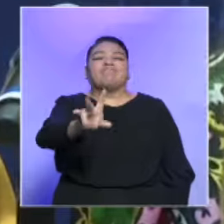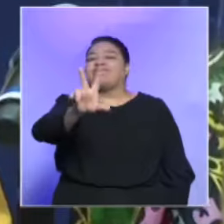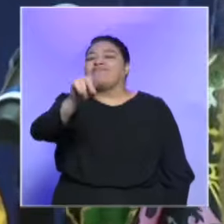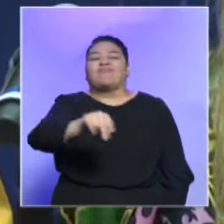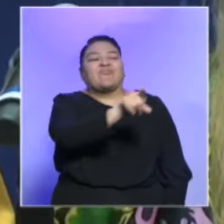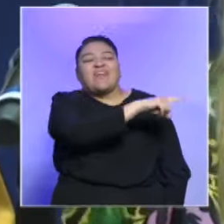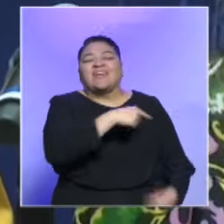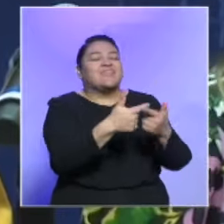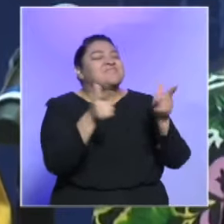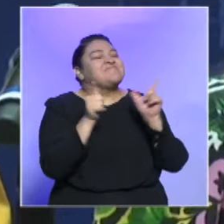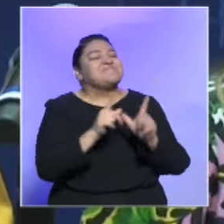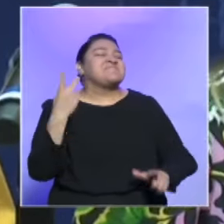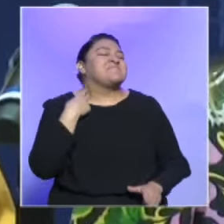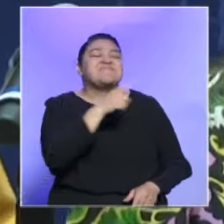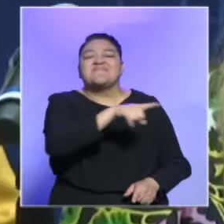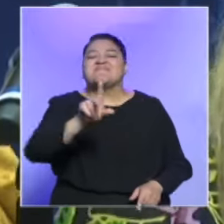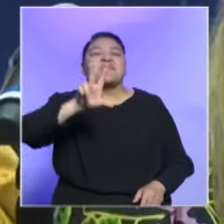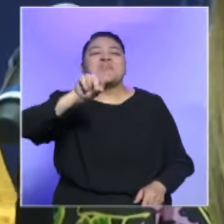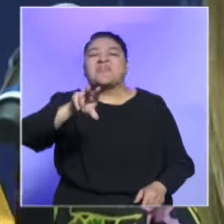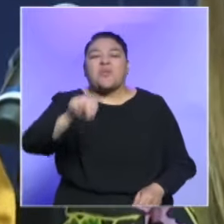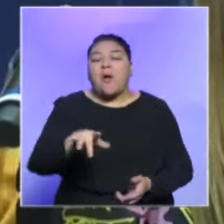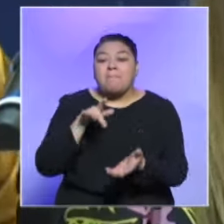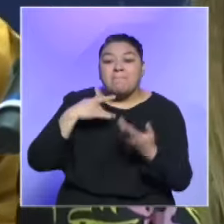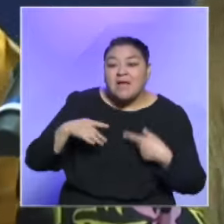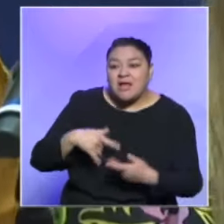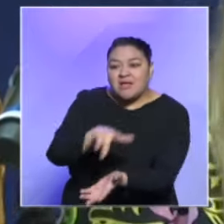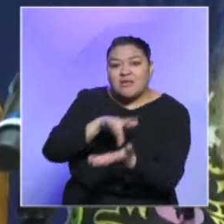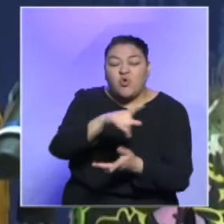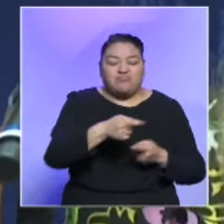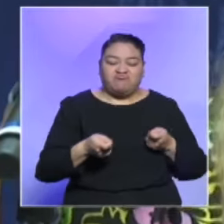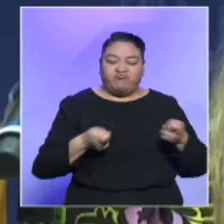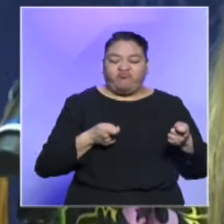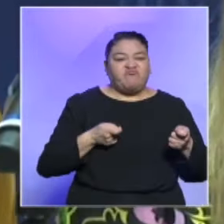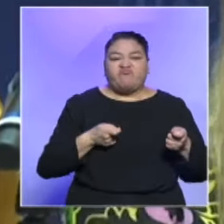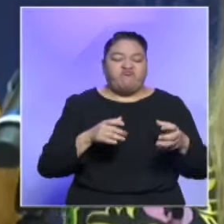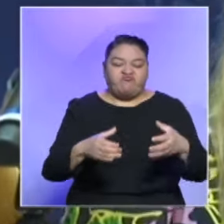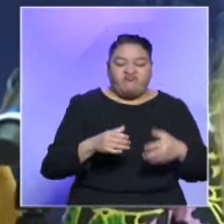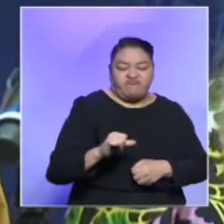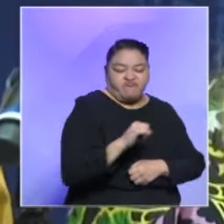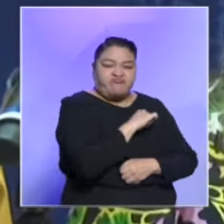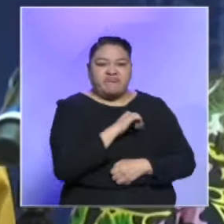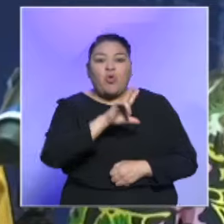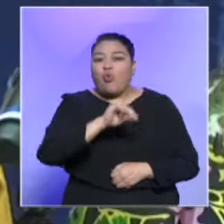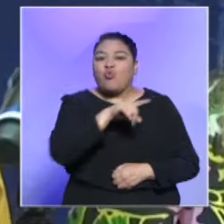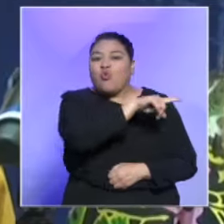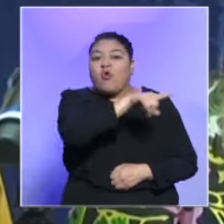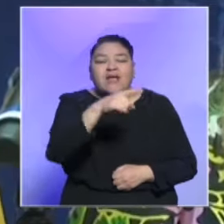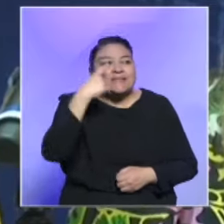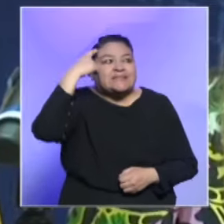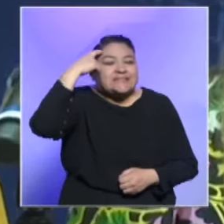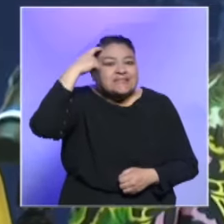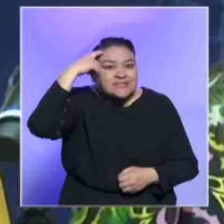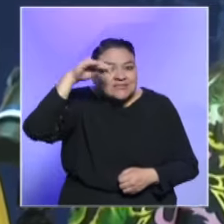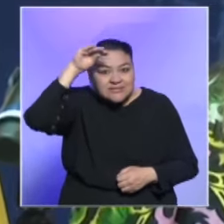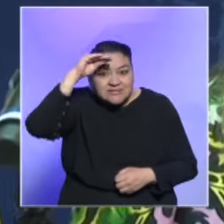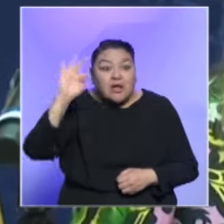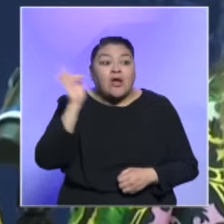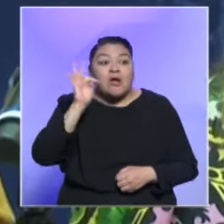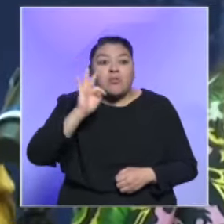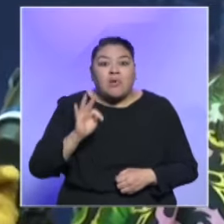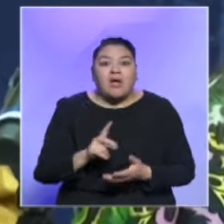hacen los partidos políticos, ¿verdad? Y mucho menos cuando tienen el poder. No, por supuesto que no, ellos estaban pensando en